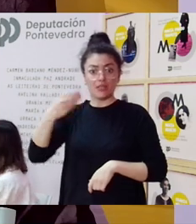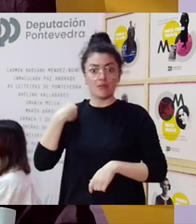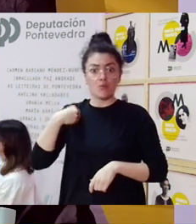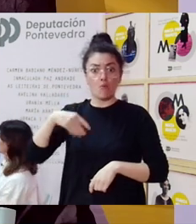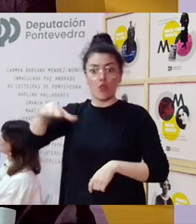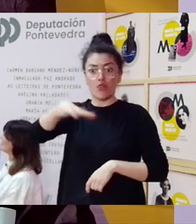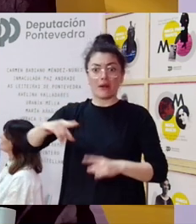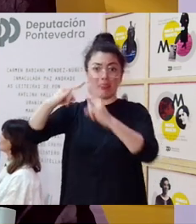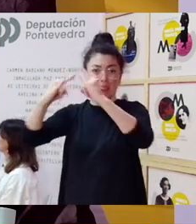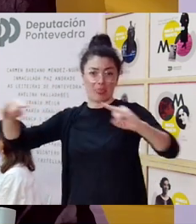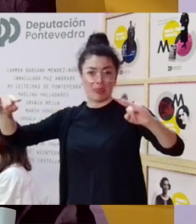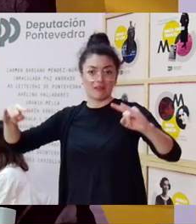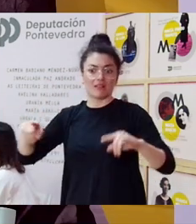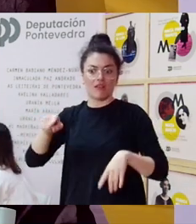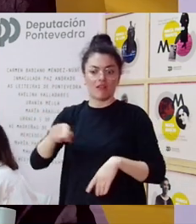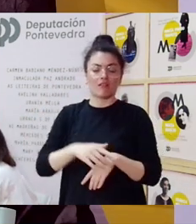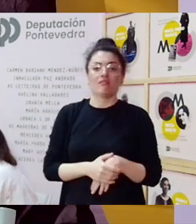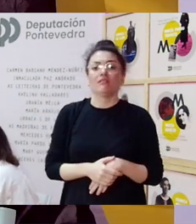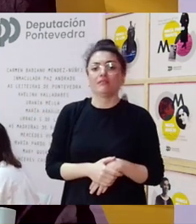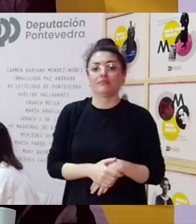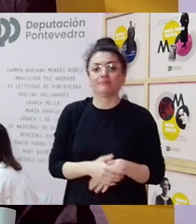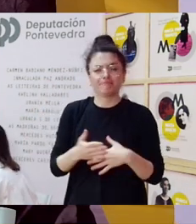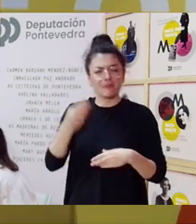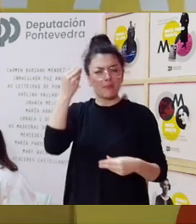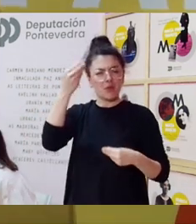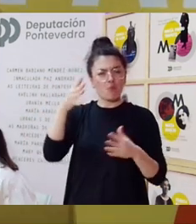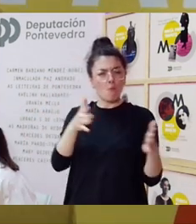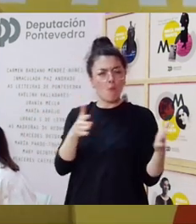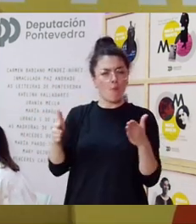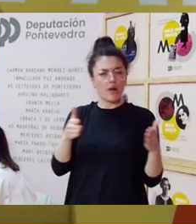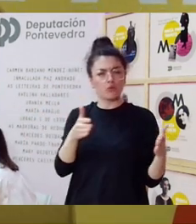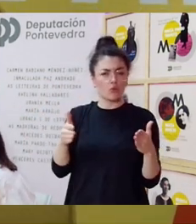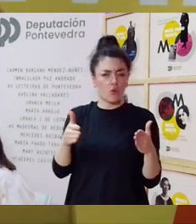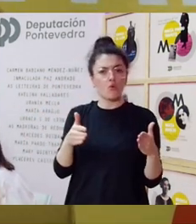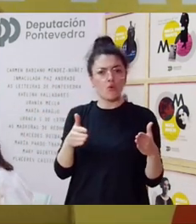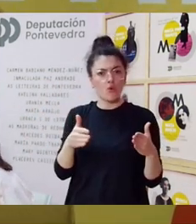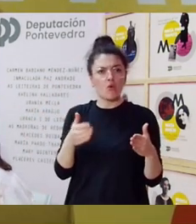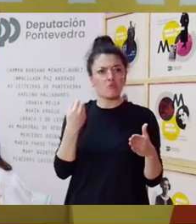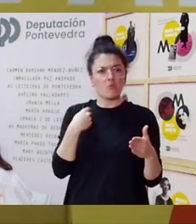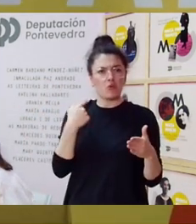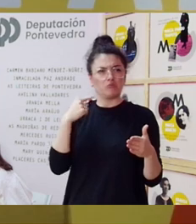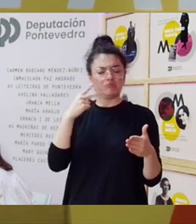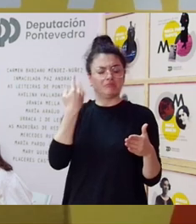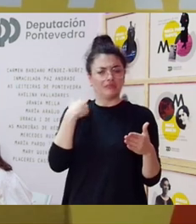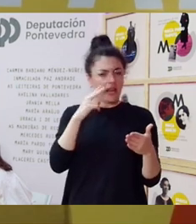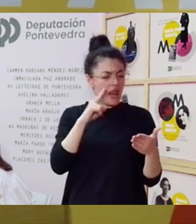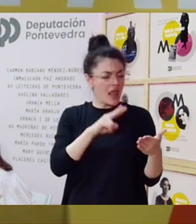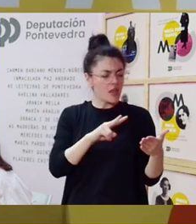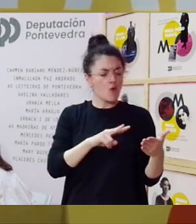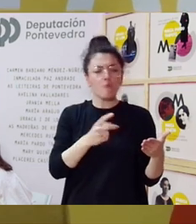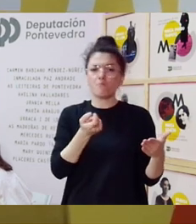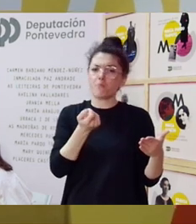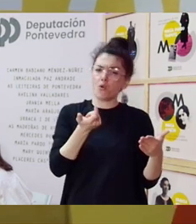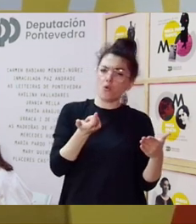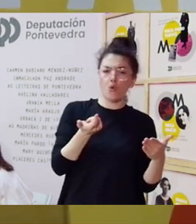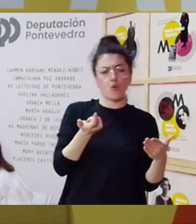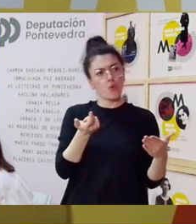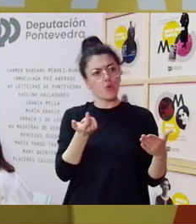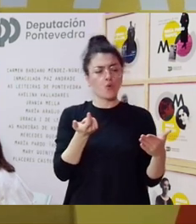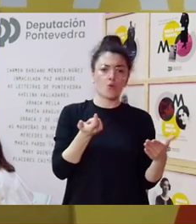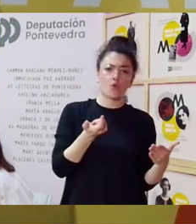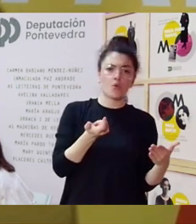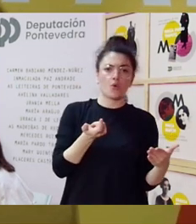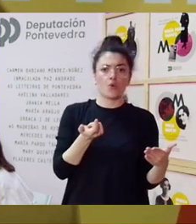pabillóns. E claro, creo que naquel momento, polo que eu fun leendo, era un pouco...